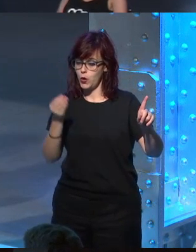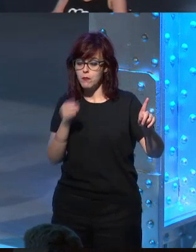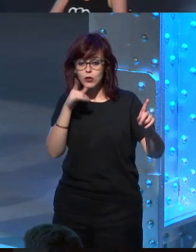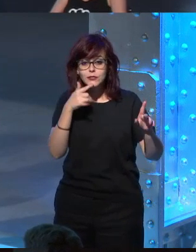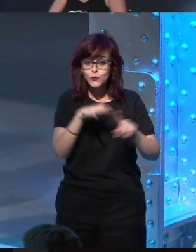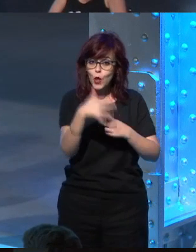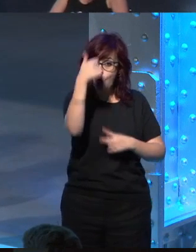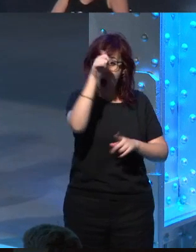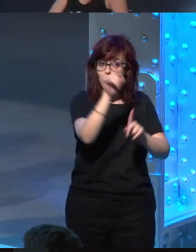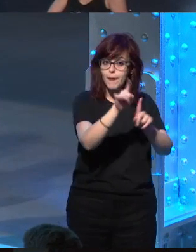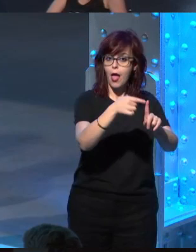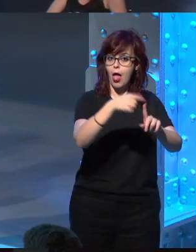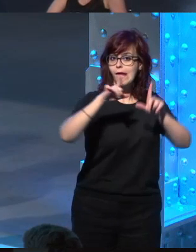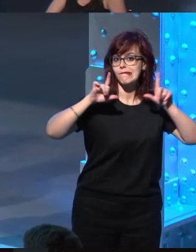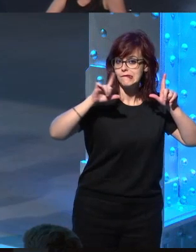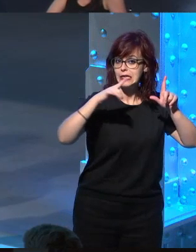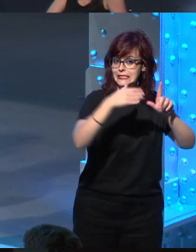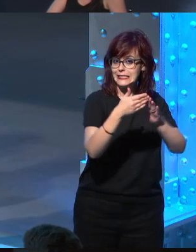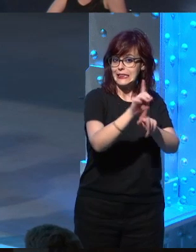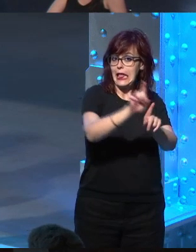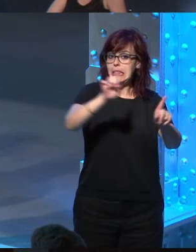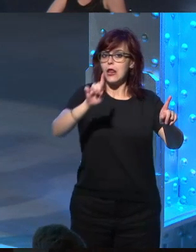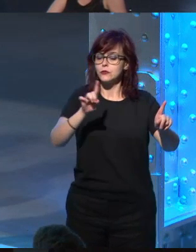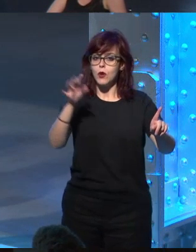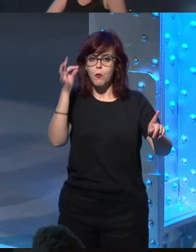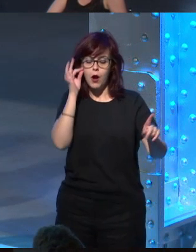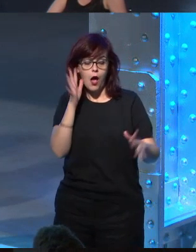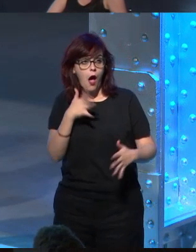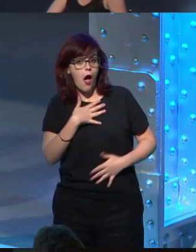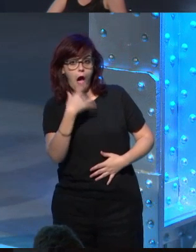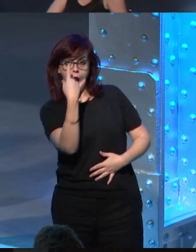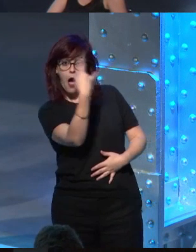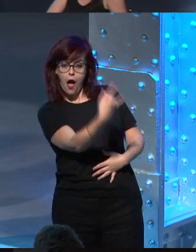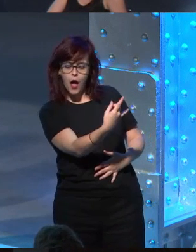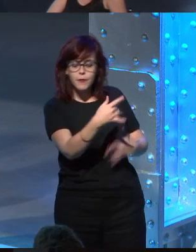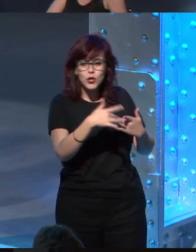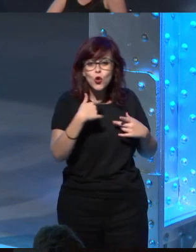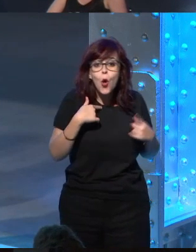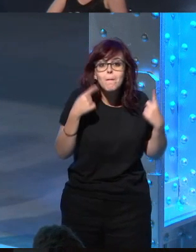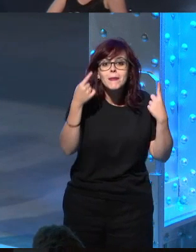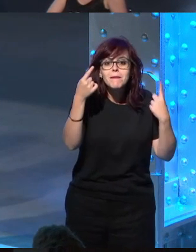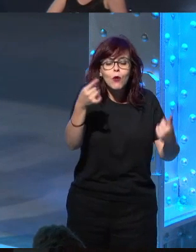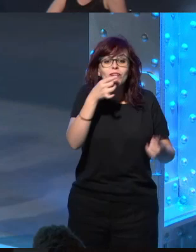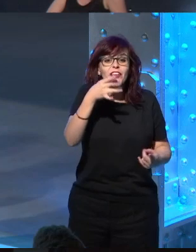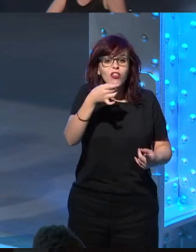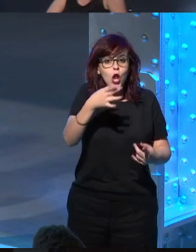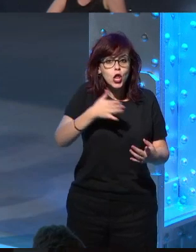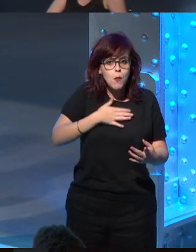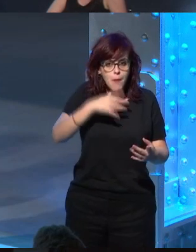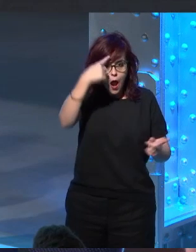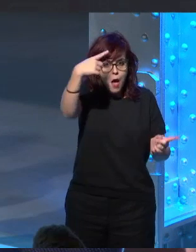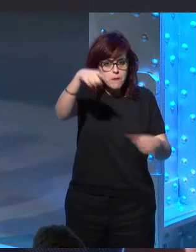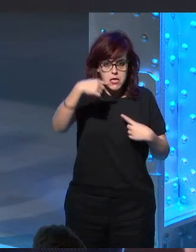aquí? Ese diccionario que tú decías, yo lo que pretendí era hacer un diccionario para mí, por eso iba sin